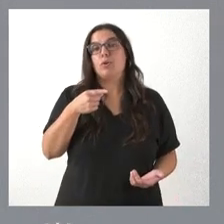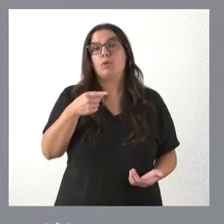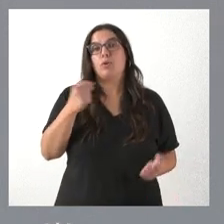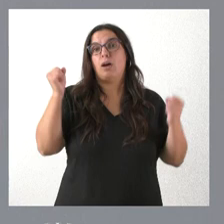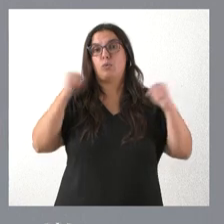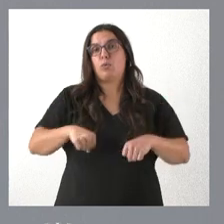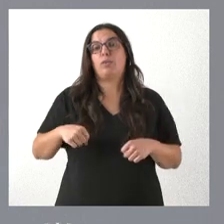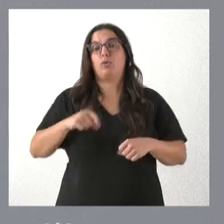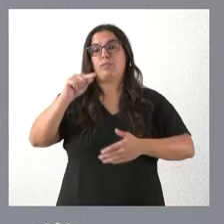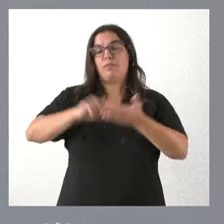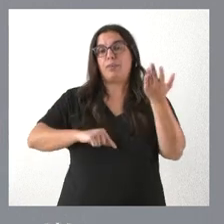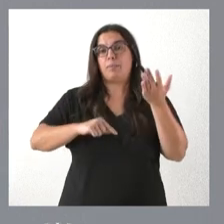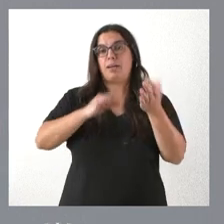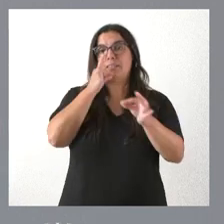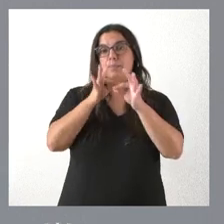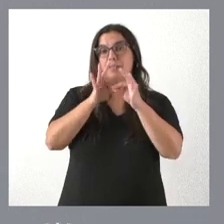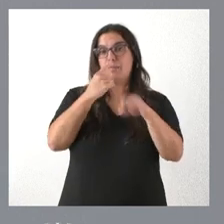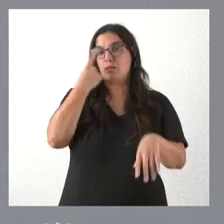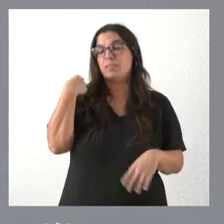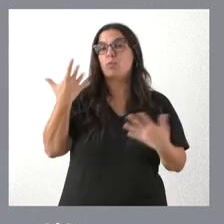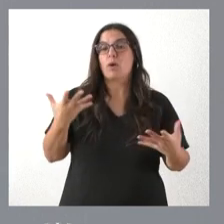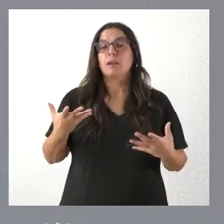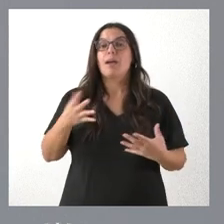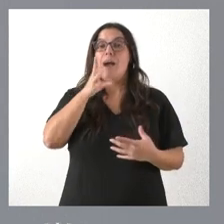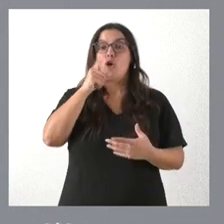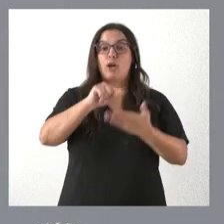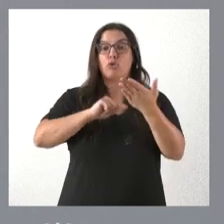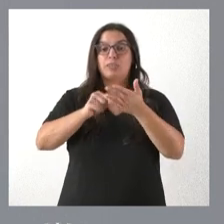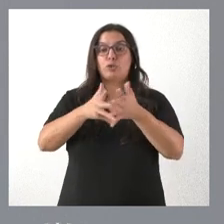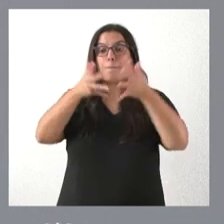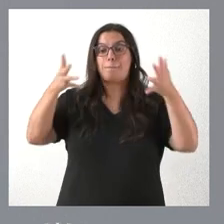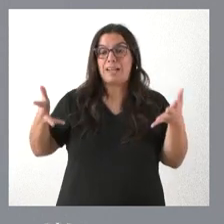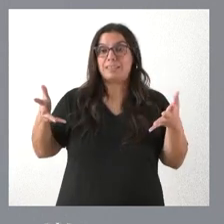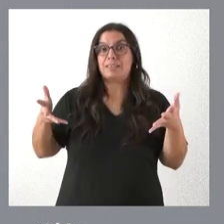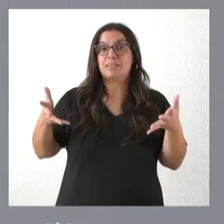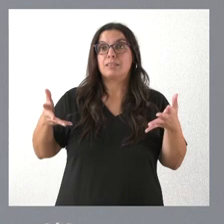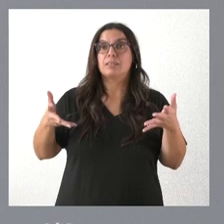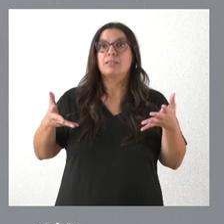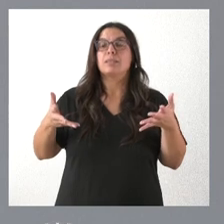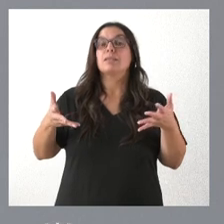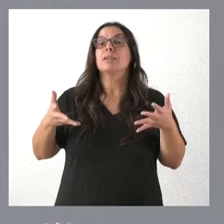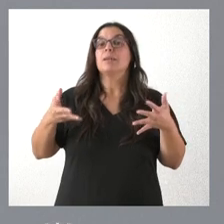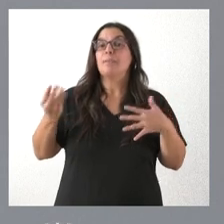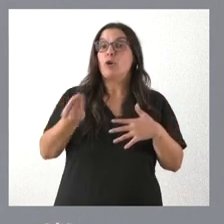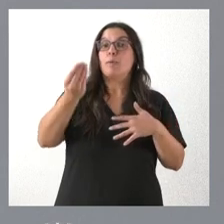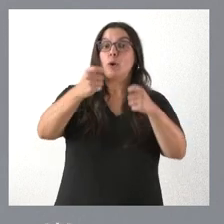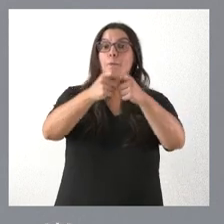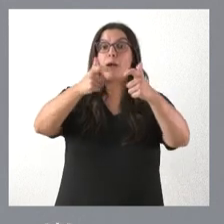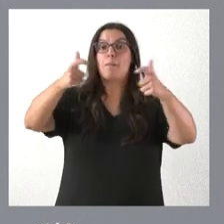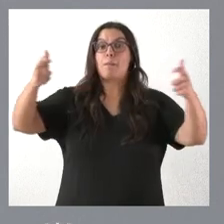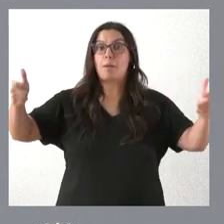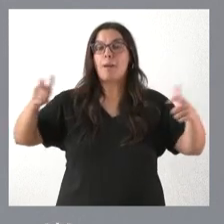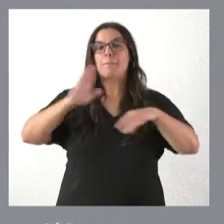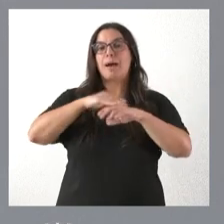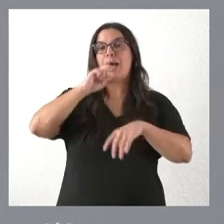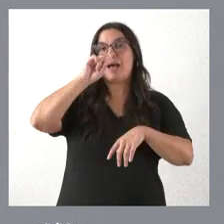en septiembre del año 22 Es que este refuerzo que hemos hecho para el año 23 se siga mejorando incrementando los términos del acuerdo para